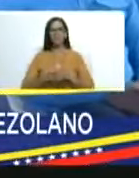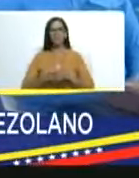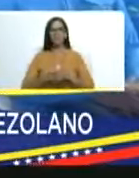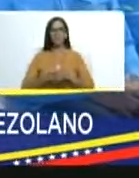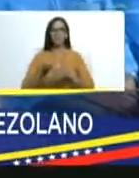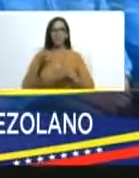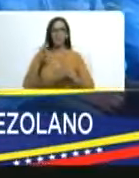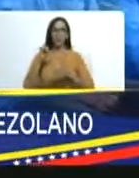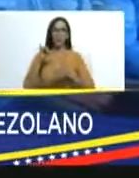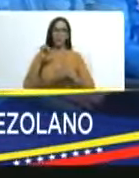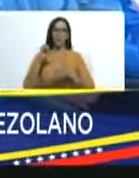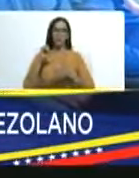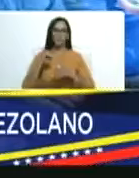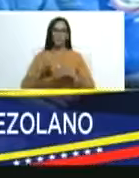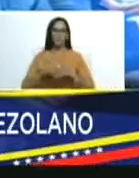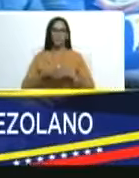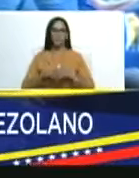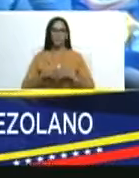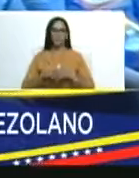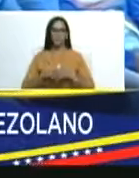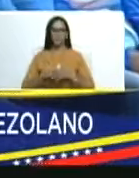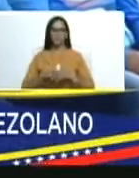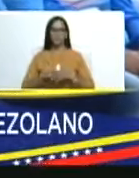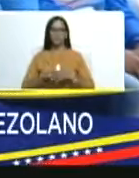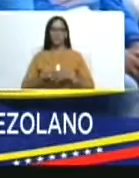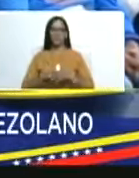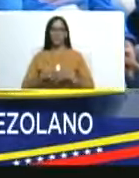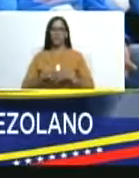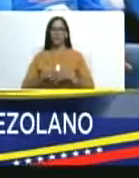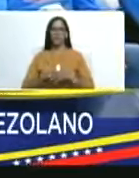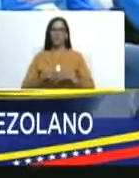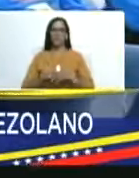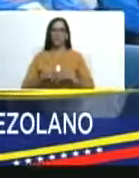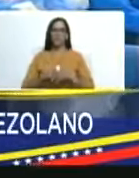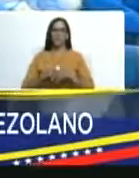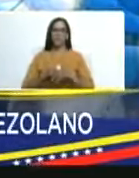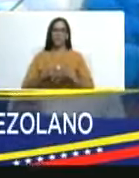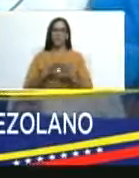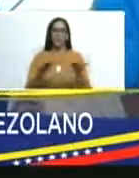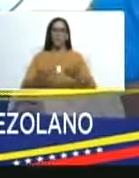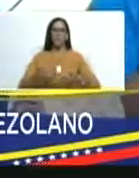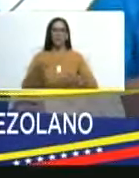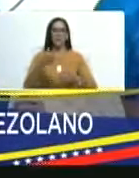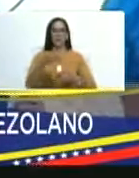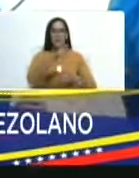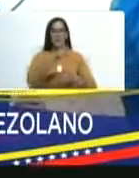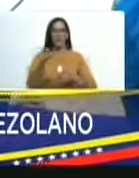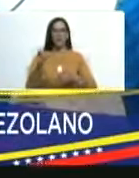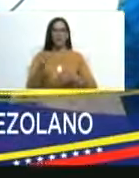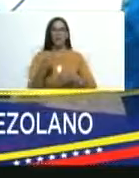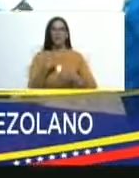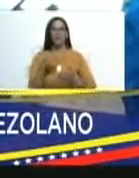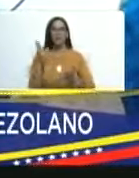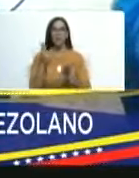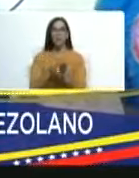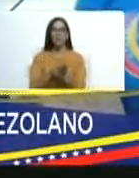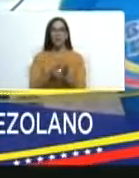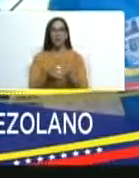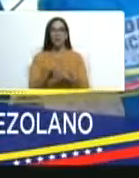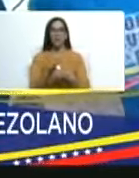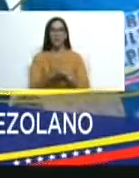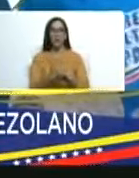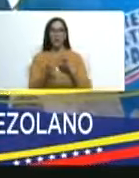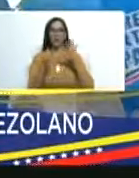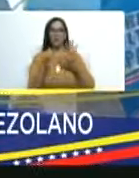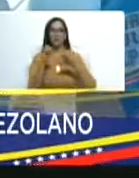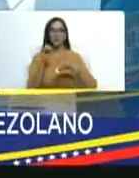Loyo, ¿no? Sí, señor. Para llevarle más sardina a la gente. Pero yo le aprobé el plan en